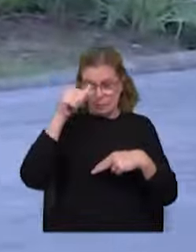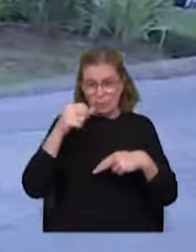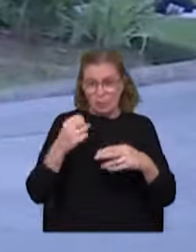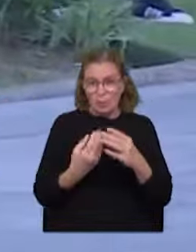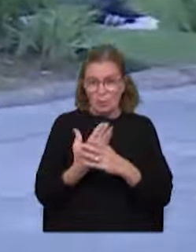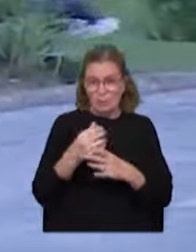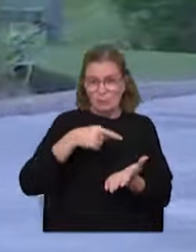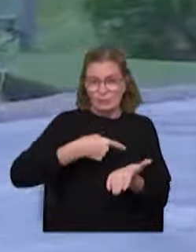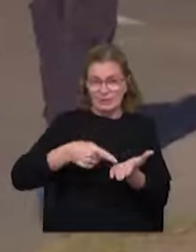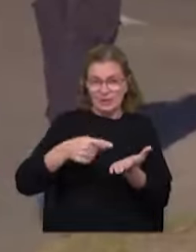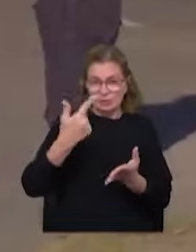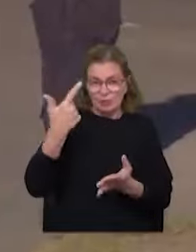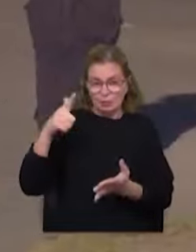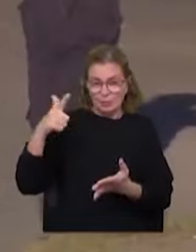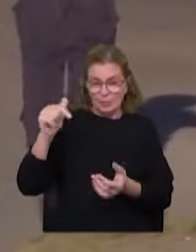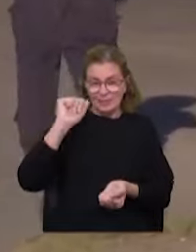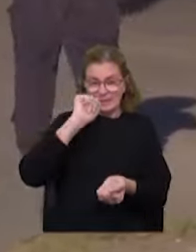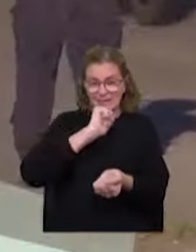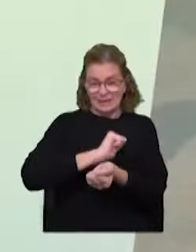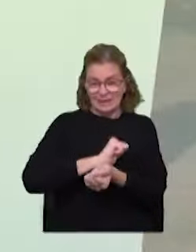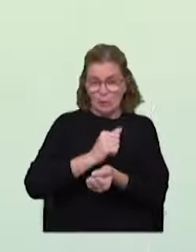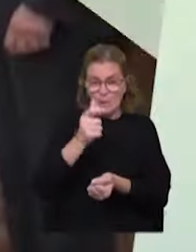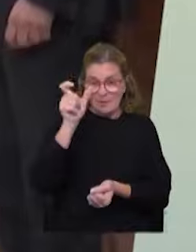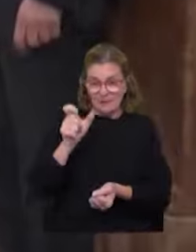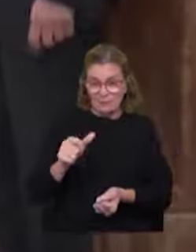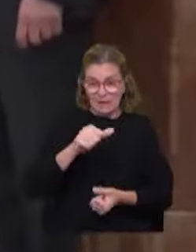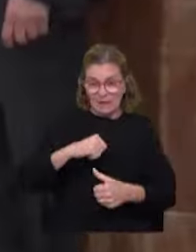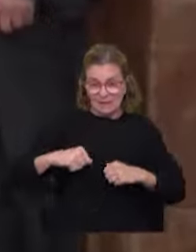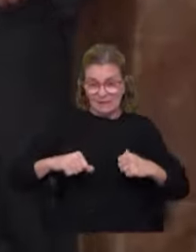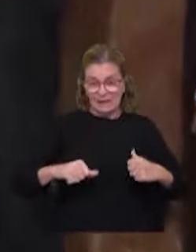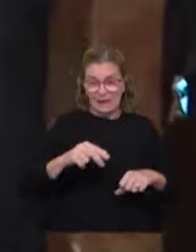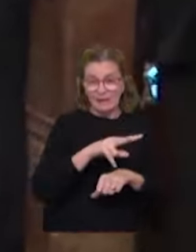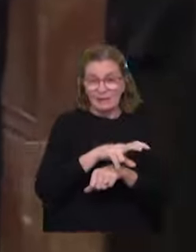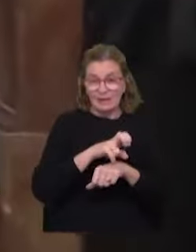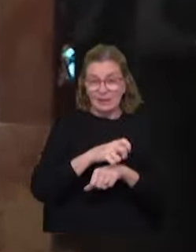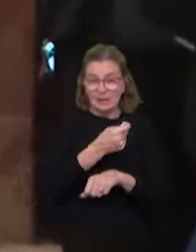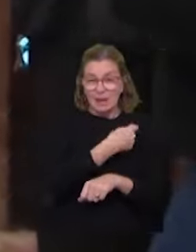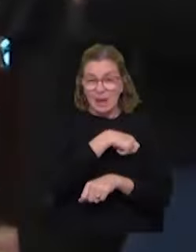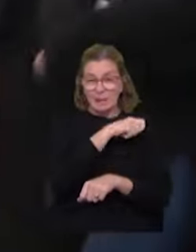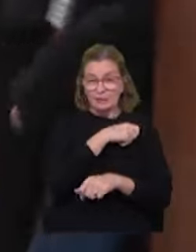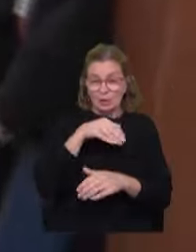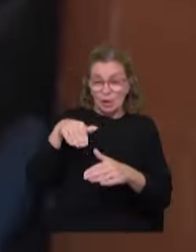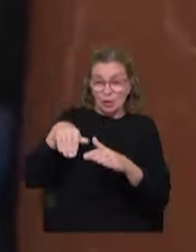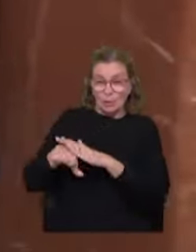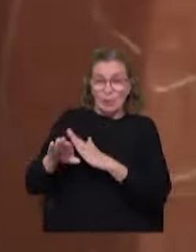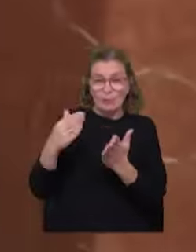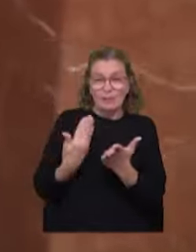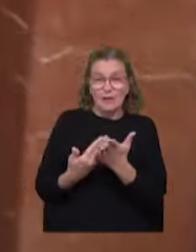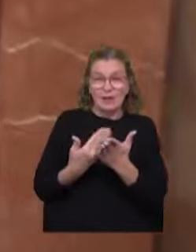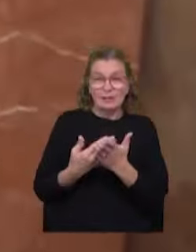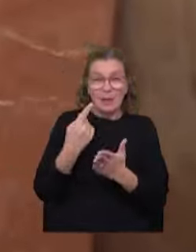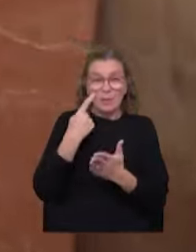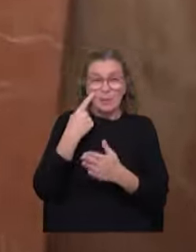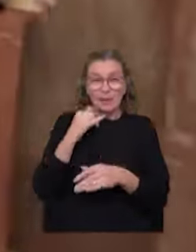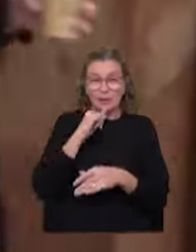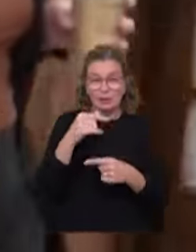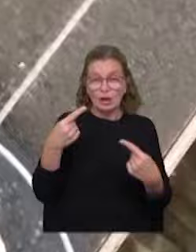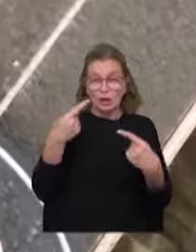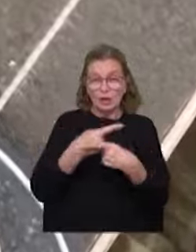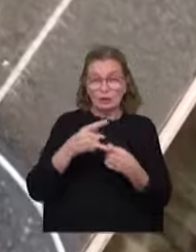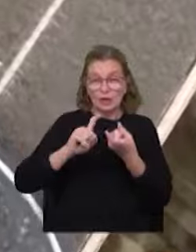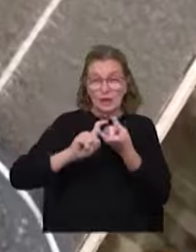shopping que terminó con detenidos y personas heridas la fiscalía española pidió archivar por falta de pruebas la denuncia contra la